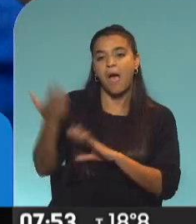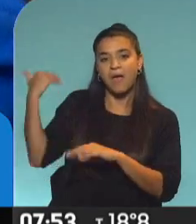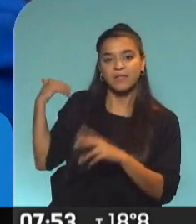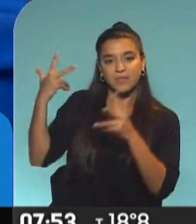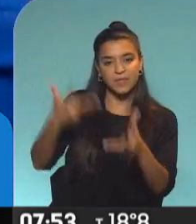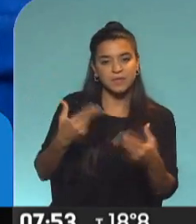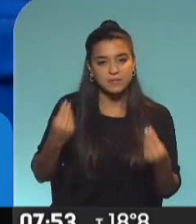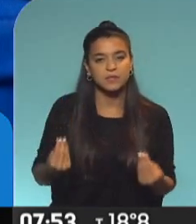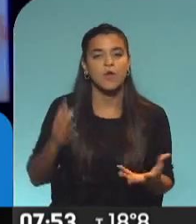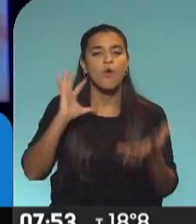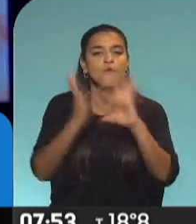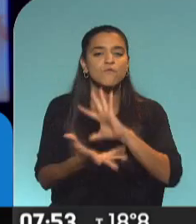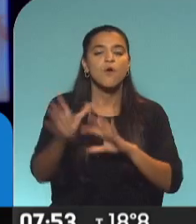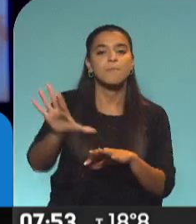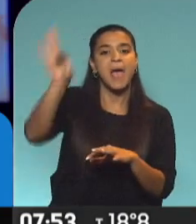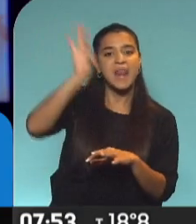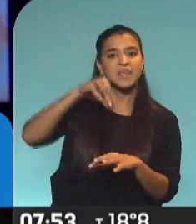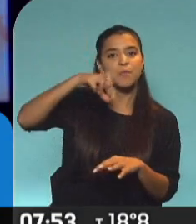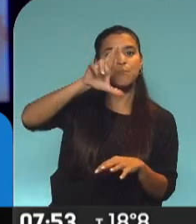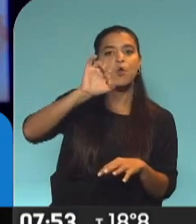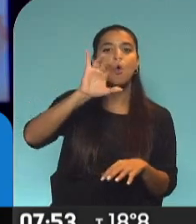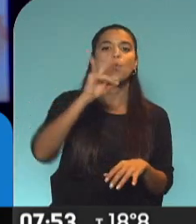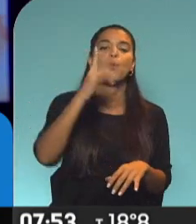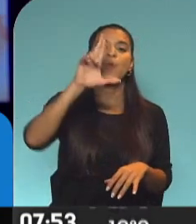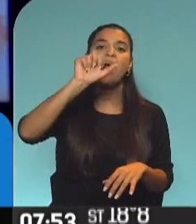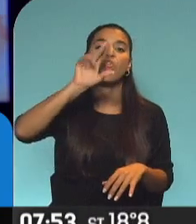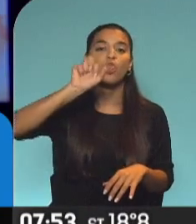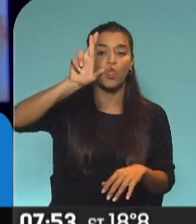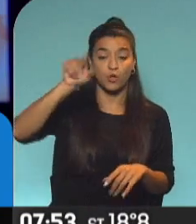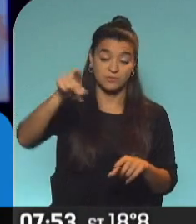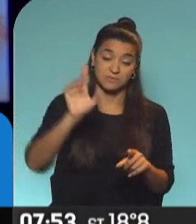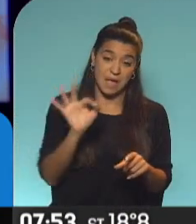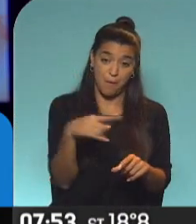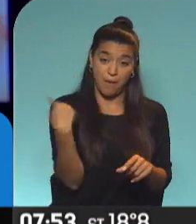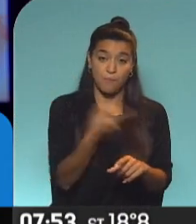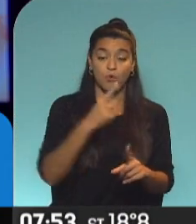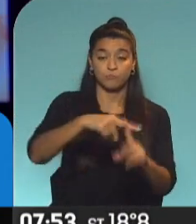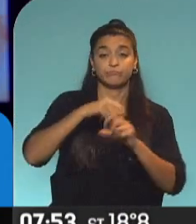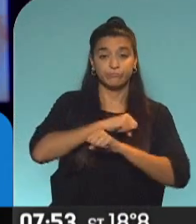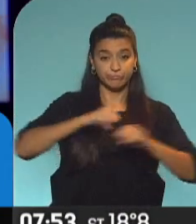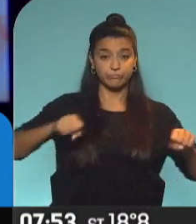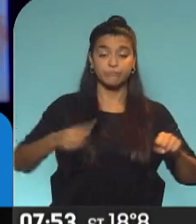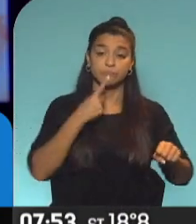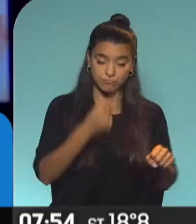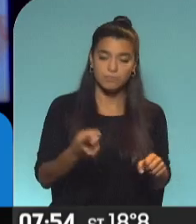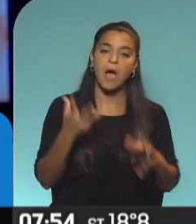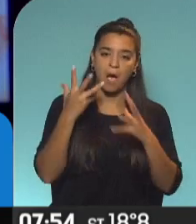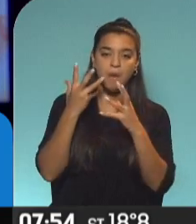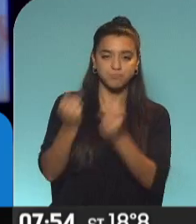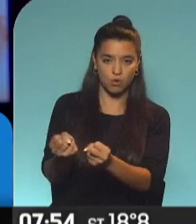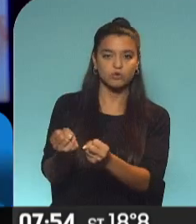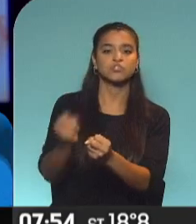la forma de elegir al procurador general sabemos que elisa carrió salió abiertamente a bancar a